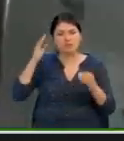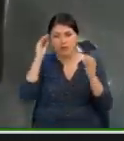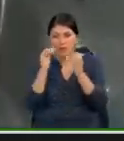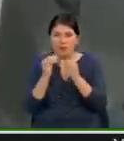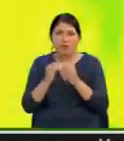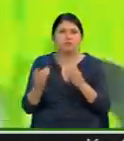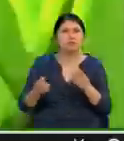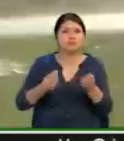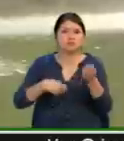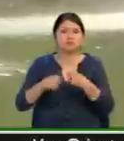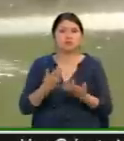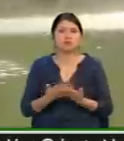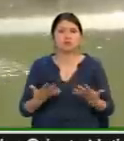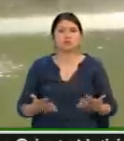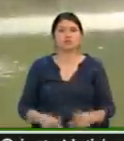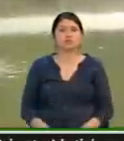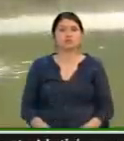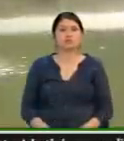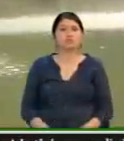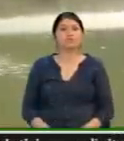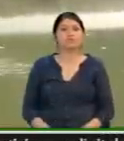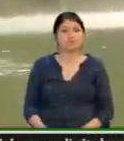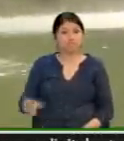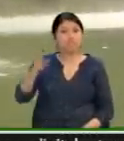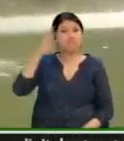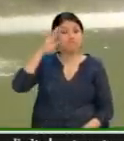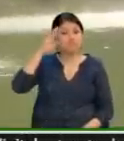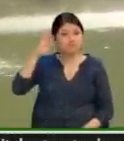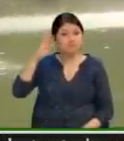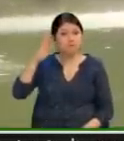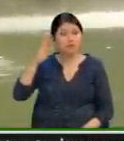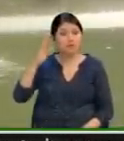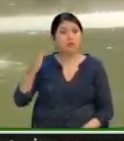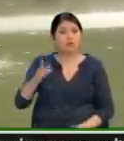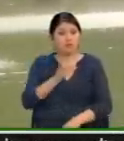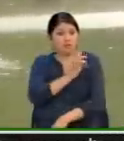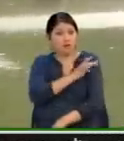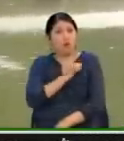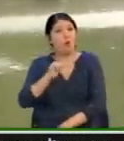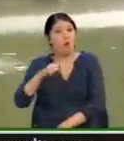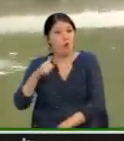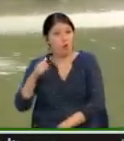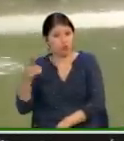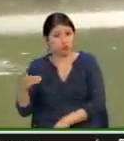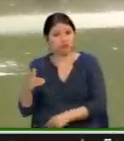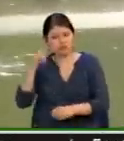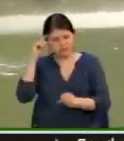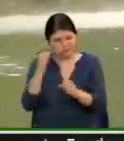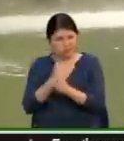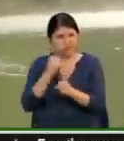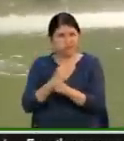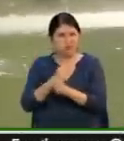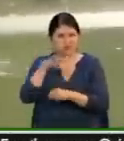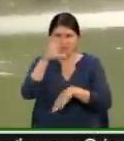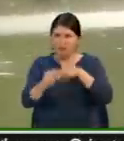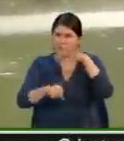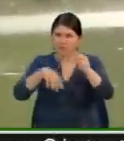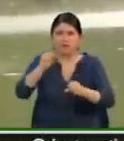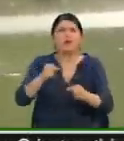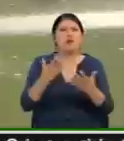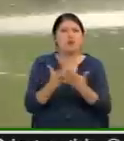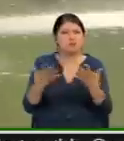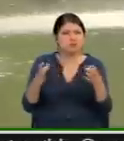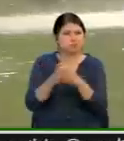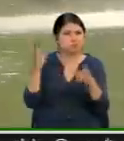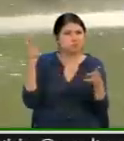para delinquir así como la Policía Nacional la fiscalía y otras autoridades trabajan para desmantelar este tipo